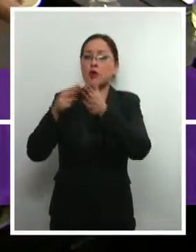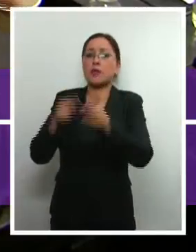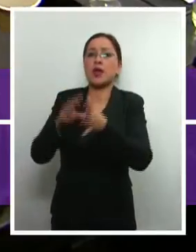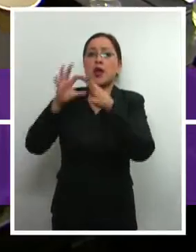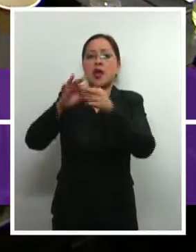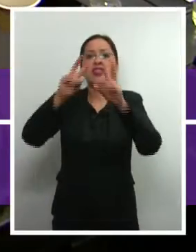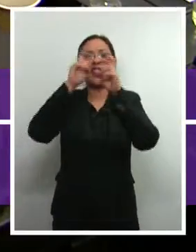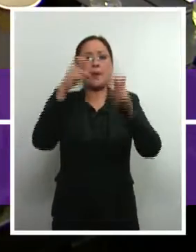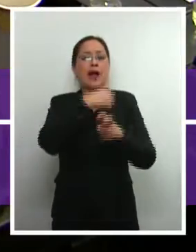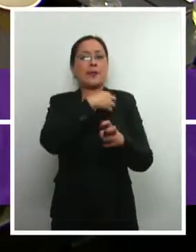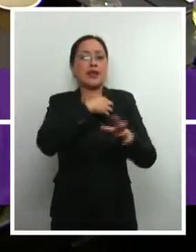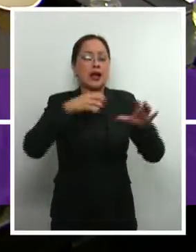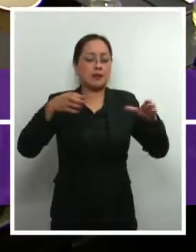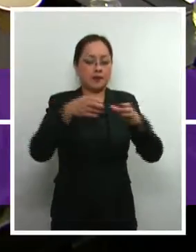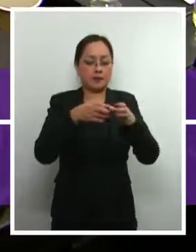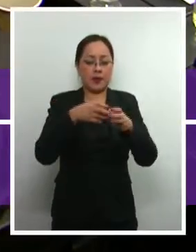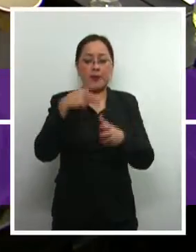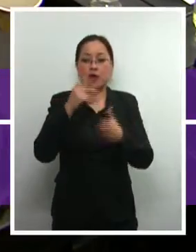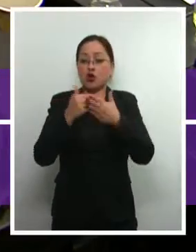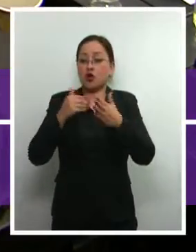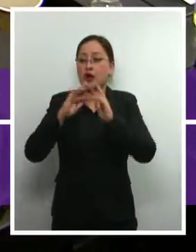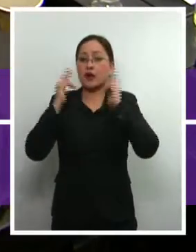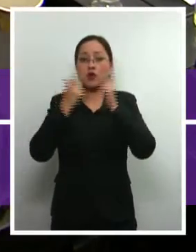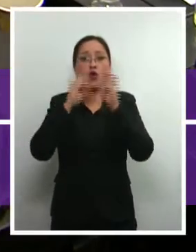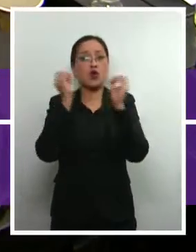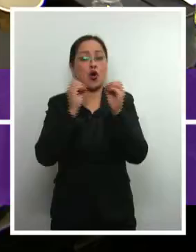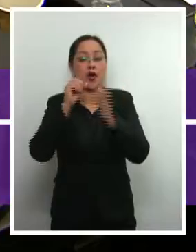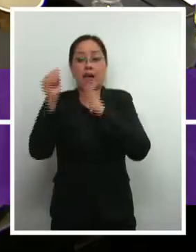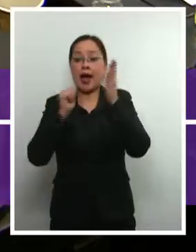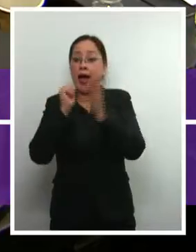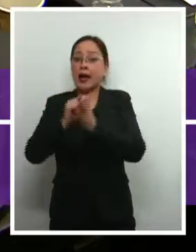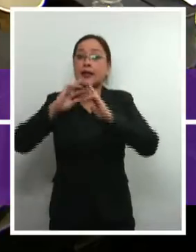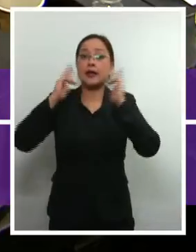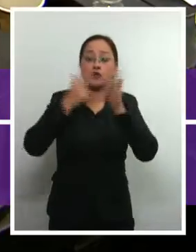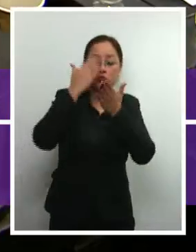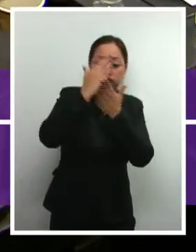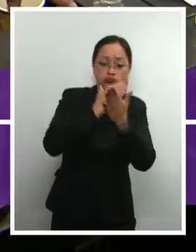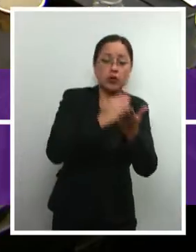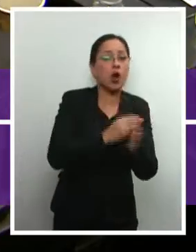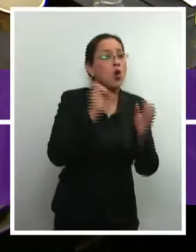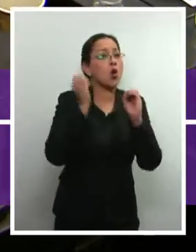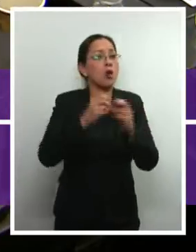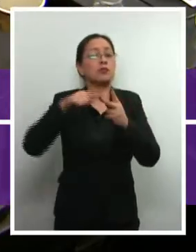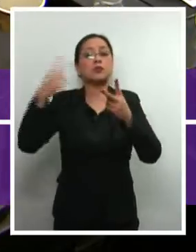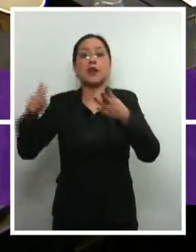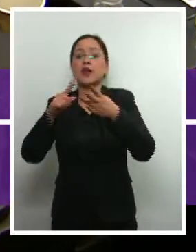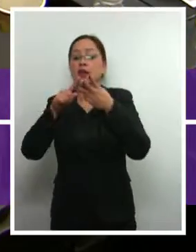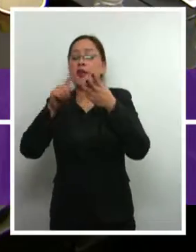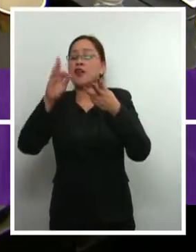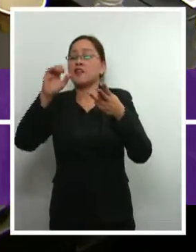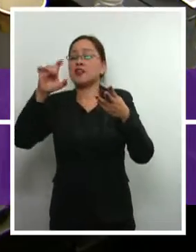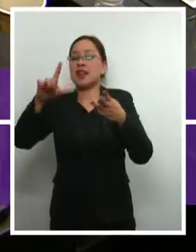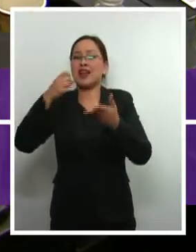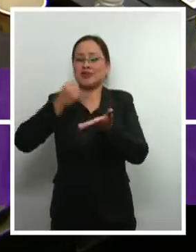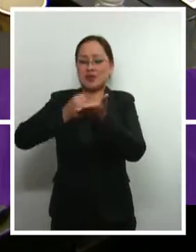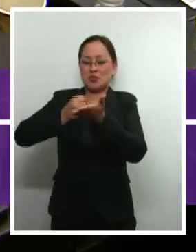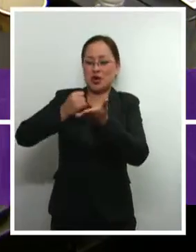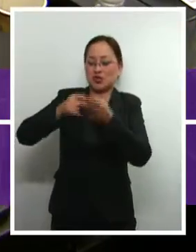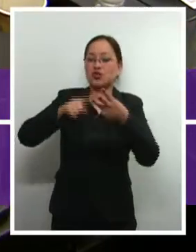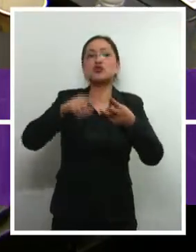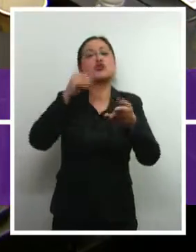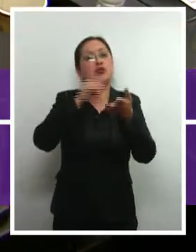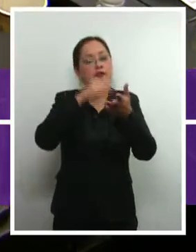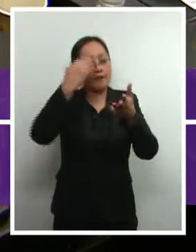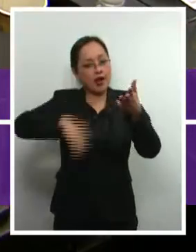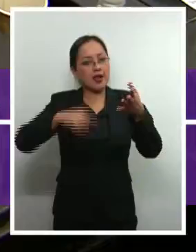capitalidad, pero no ha habido reunión, ni hay acta de la reunión. El otro, el fiscal, está pendiente, los transitorios